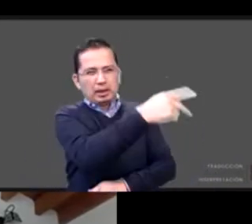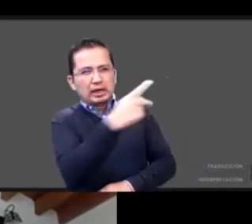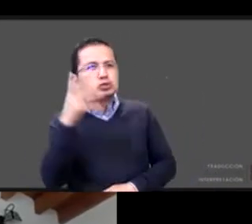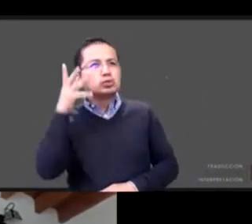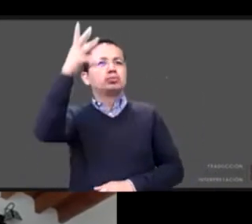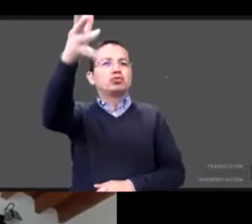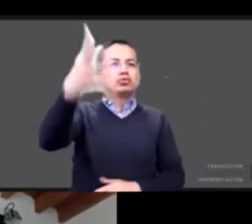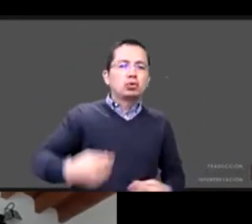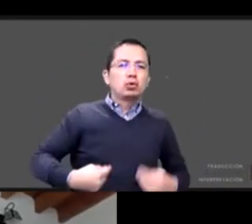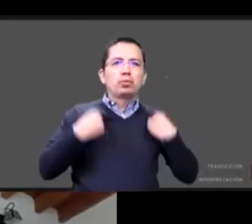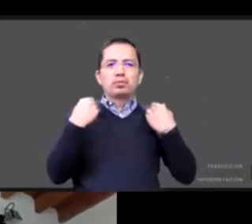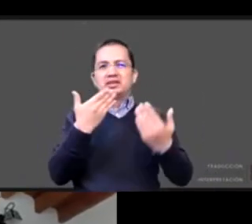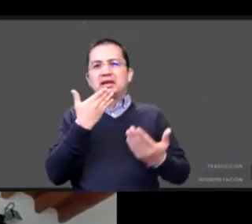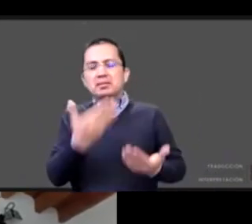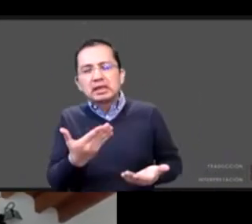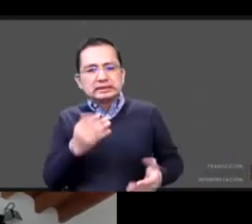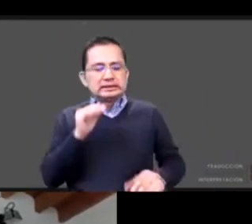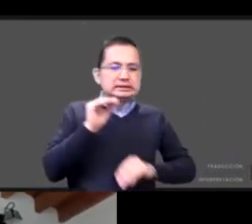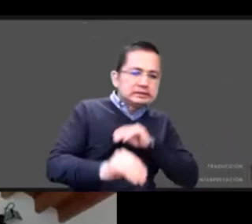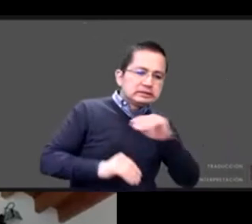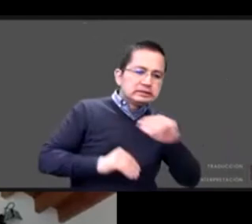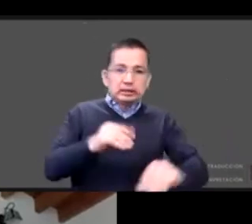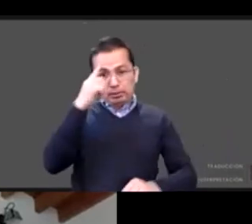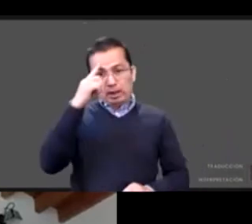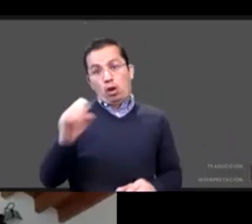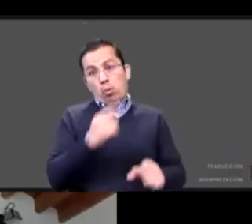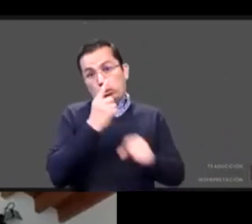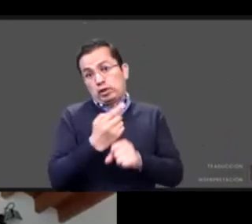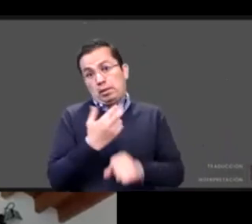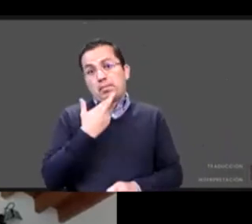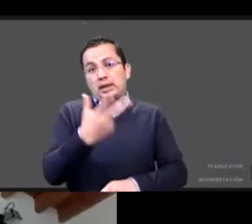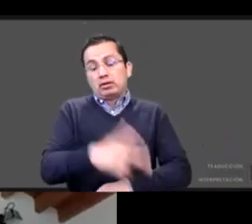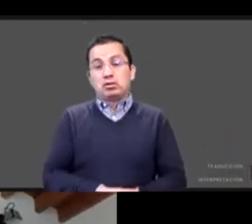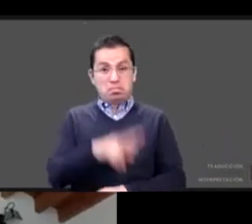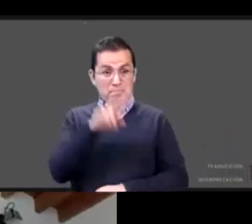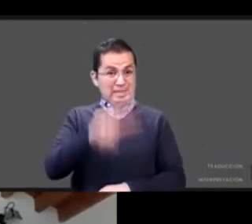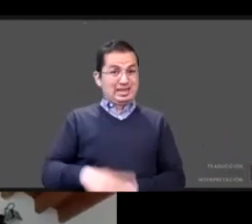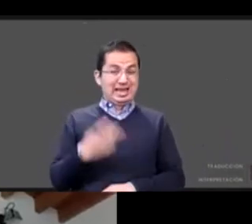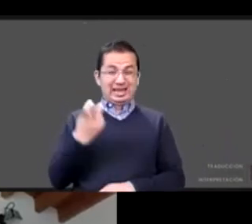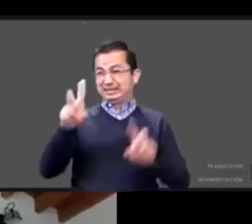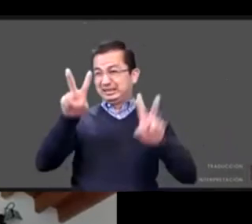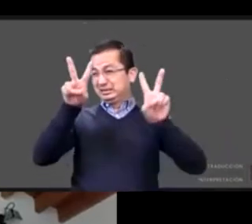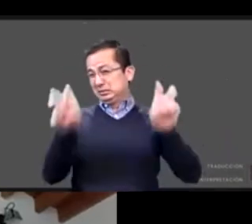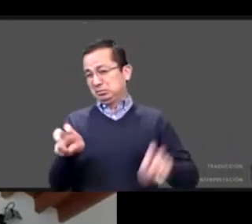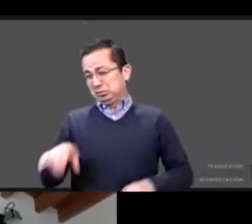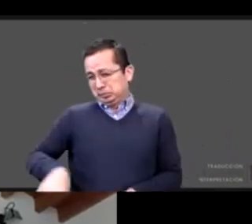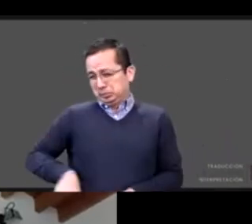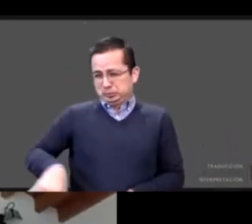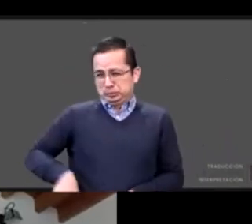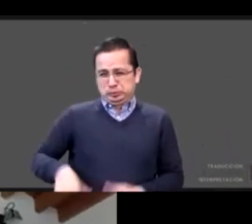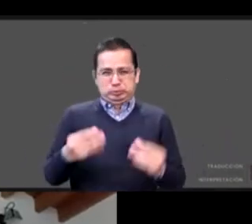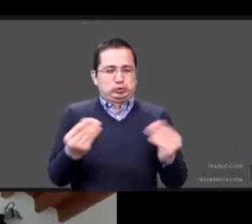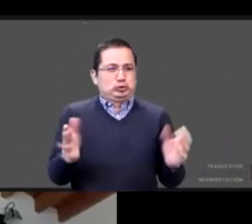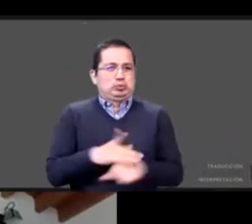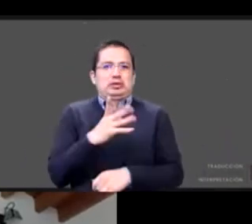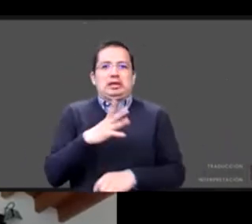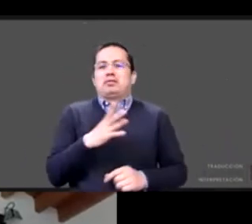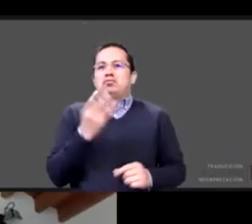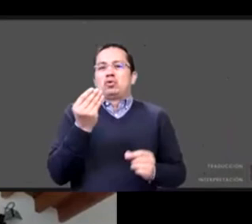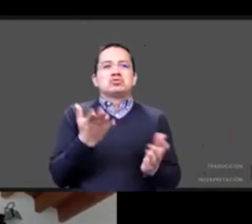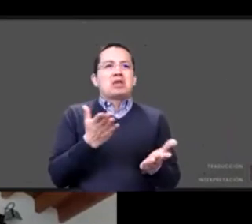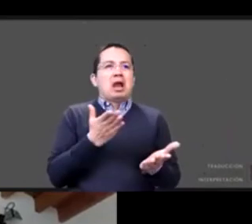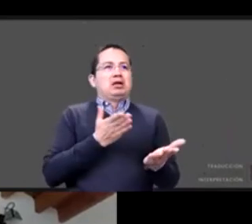pues es un tema sumamente interesante. El abanico es muy grande de posibilidades. Me regreso desde el